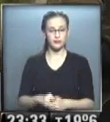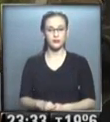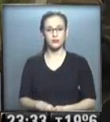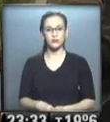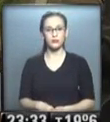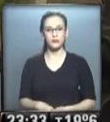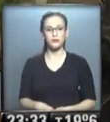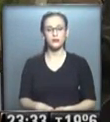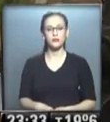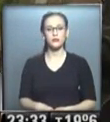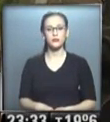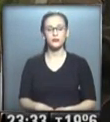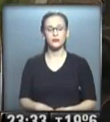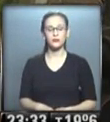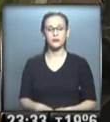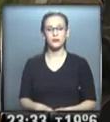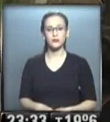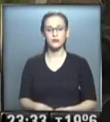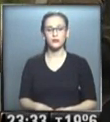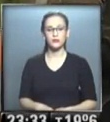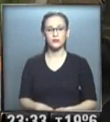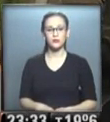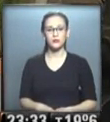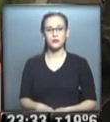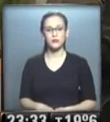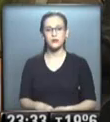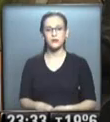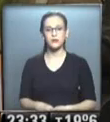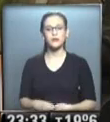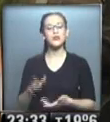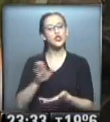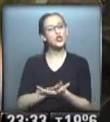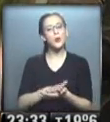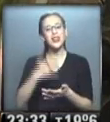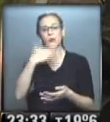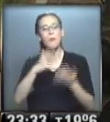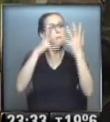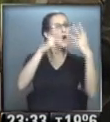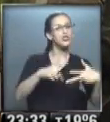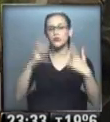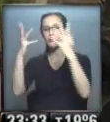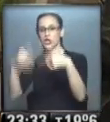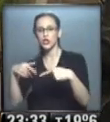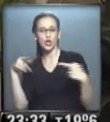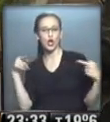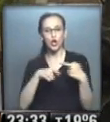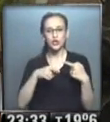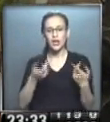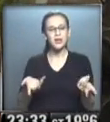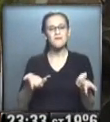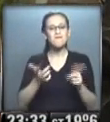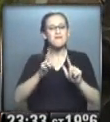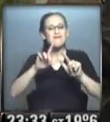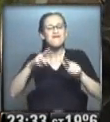de repente proyectos entren en contradicción con otro tipo de proyectos, ¿no? Y es el desafío de derrotar